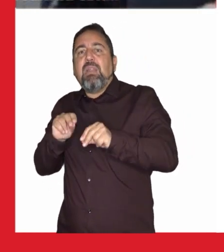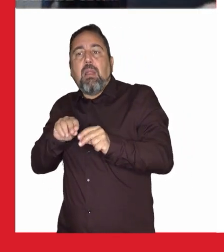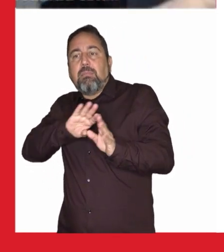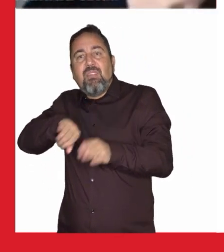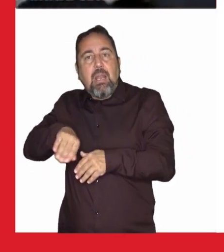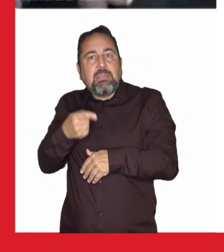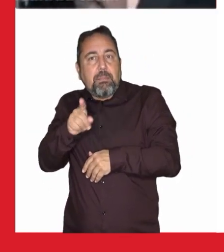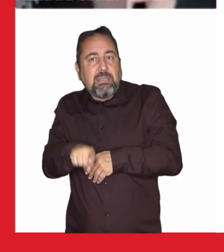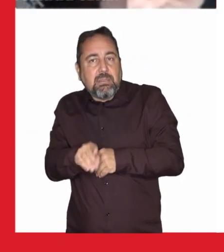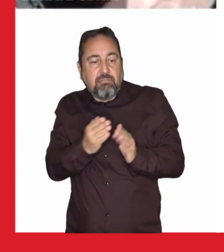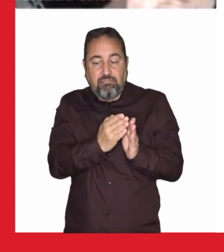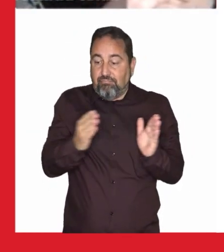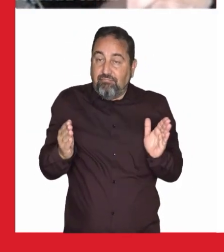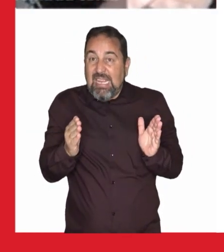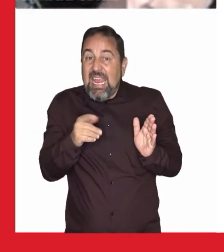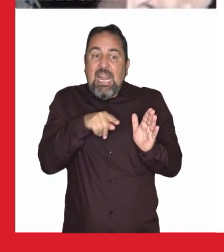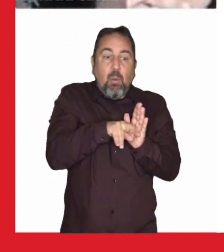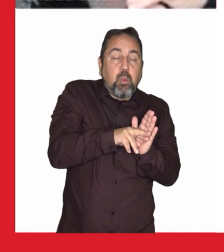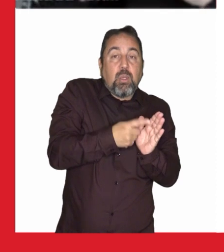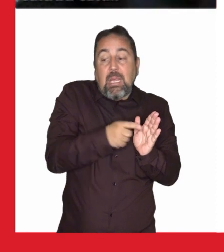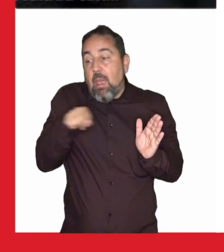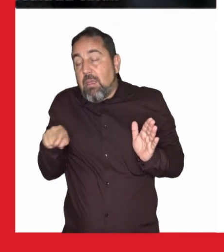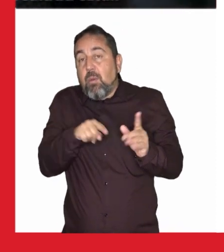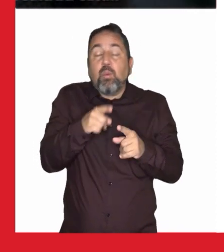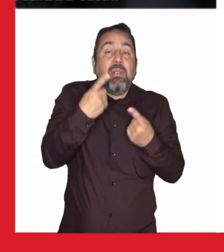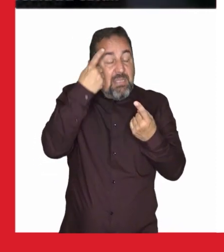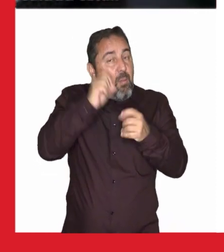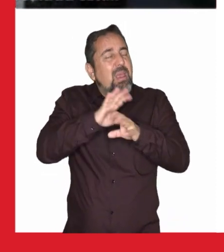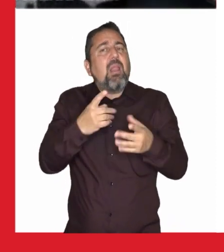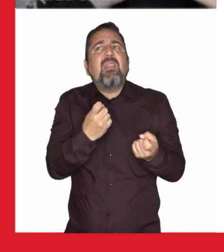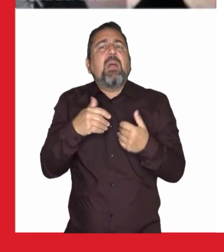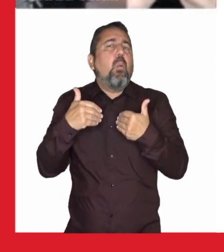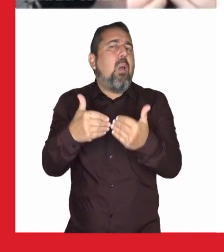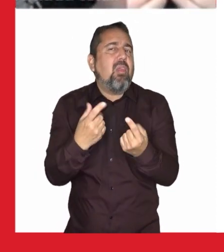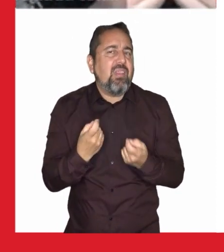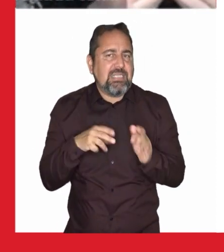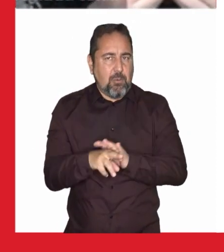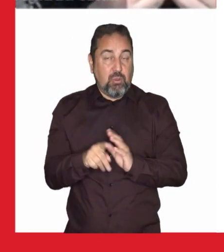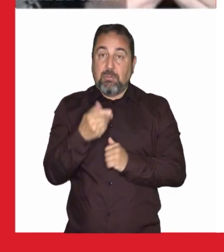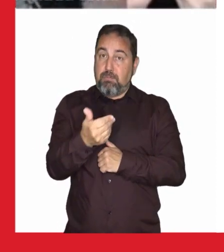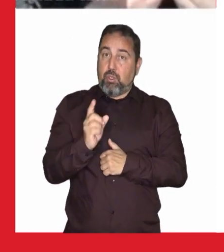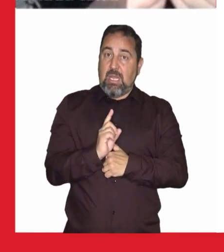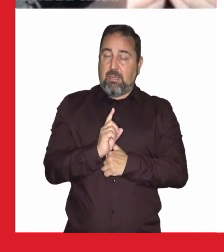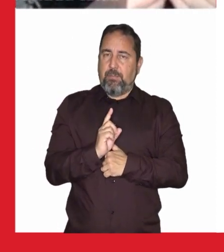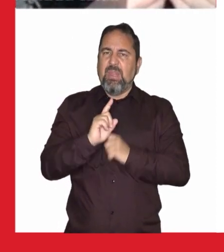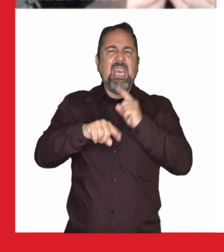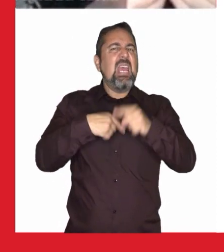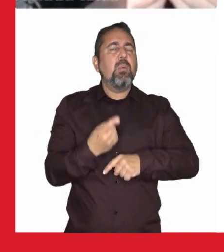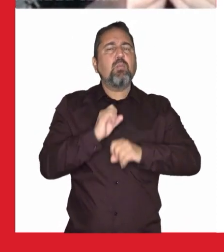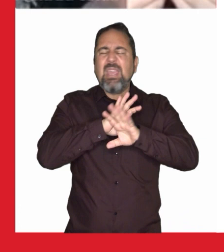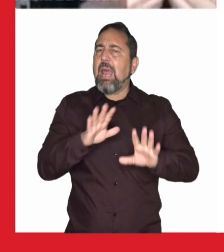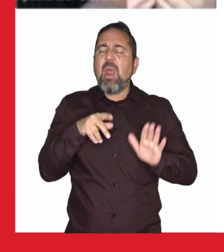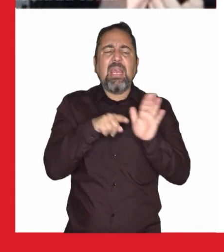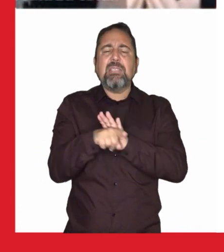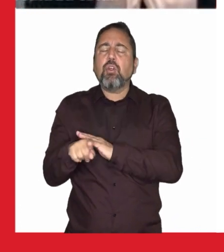a principios de mes y otros a finales de mes. Entonces, tener muy claro cada uno de esos recursos, cuándo los vas a necesitar, es muy